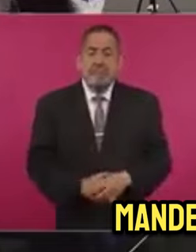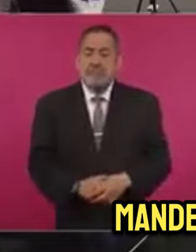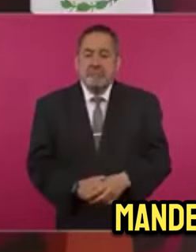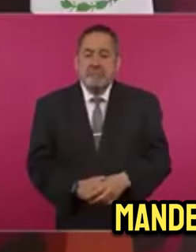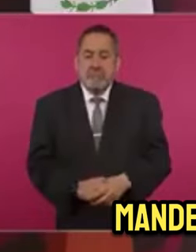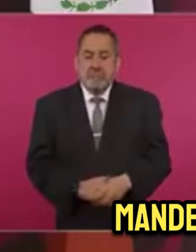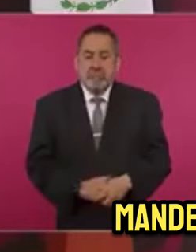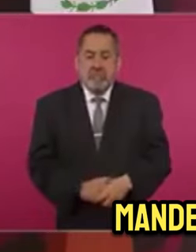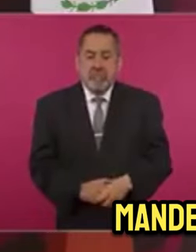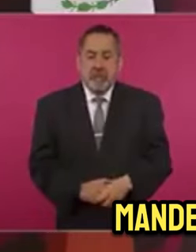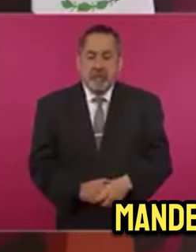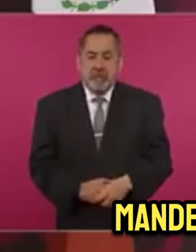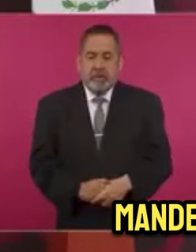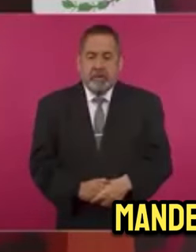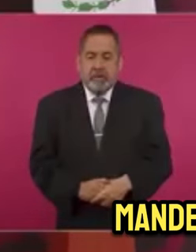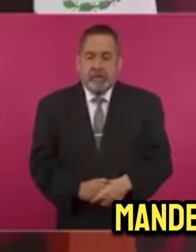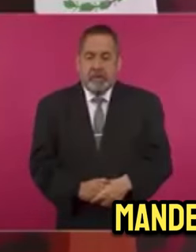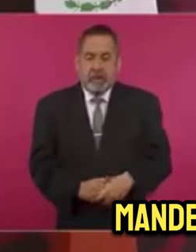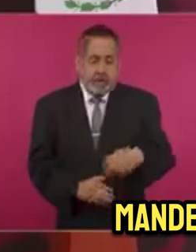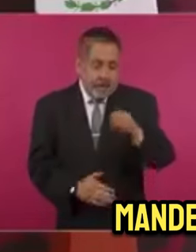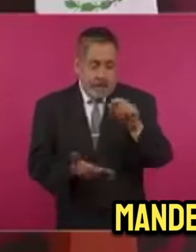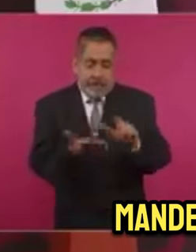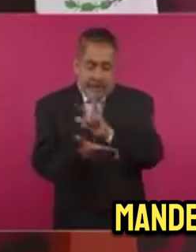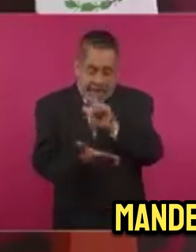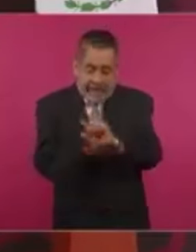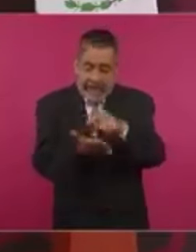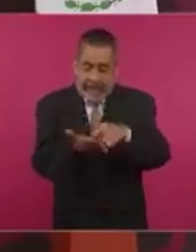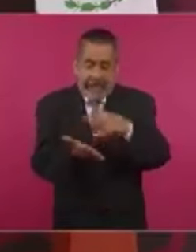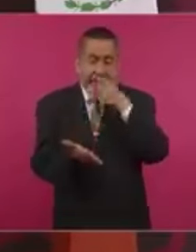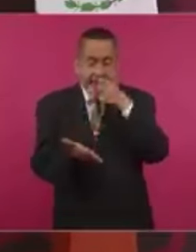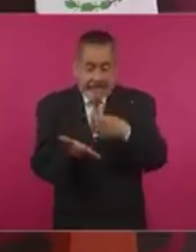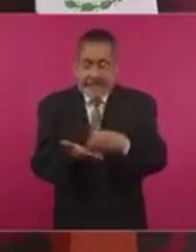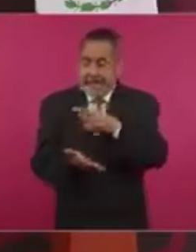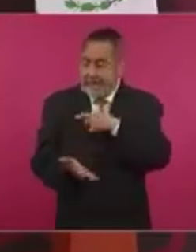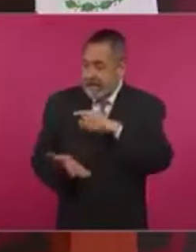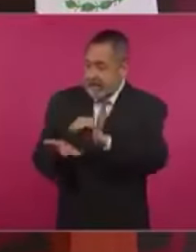¿Mande? Ya están obligados. Están obligados por ley.